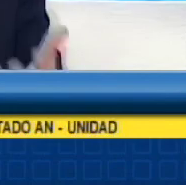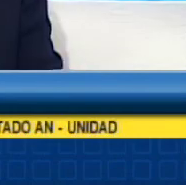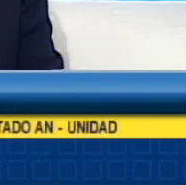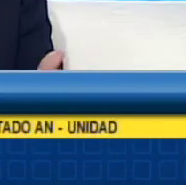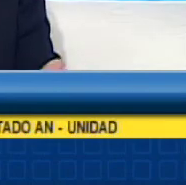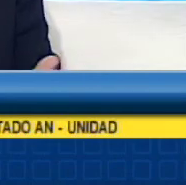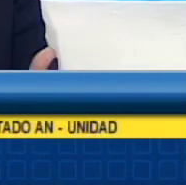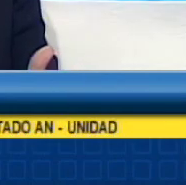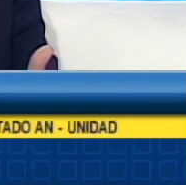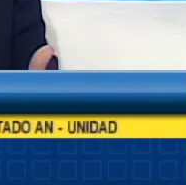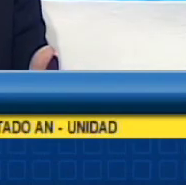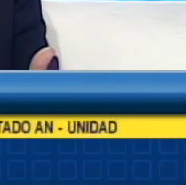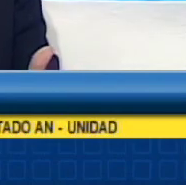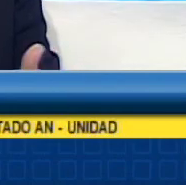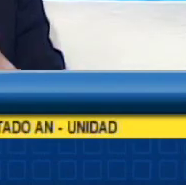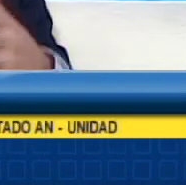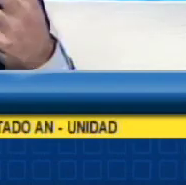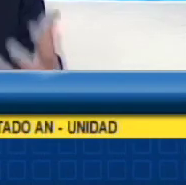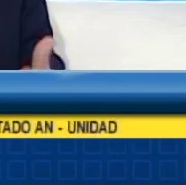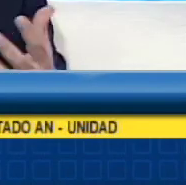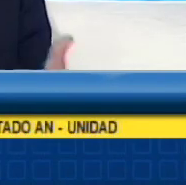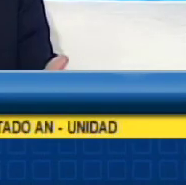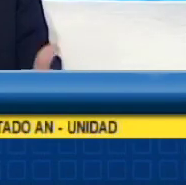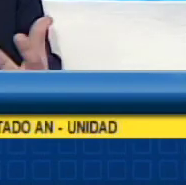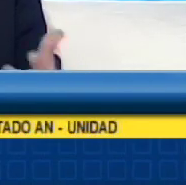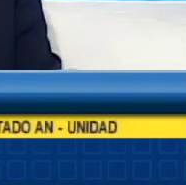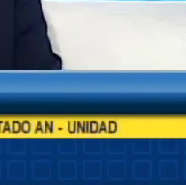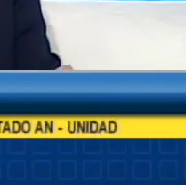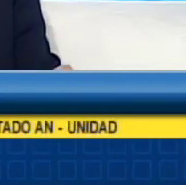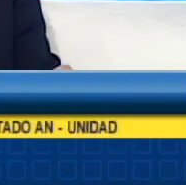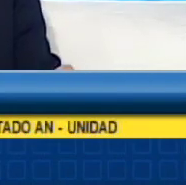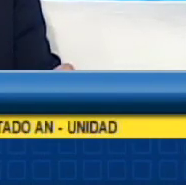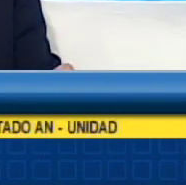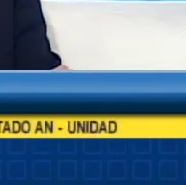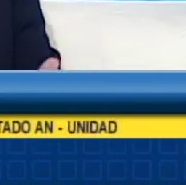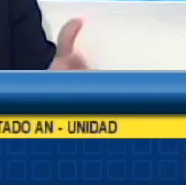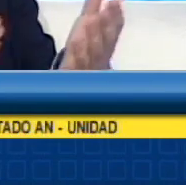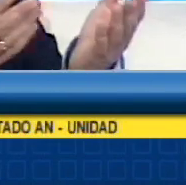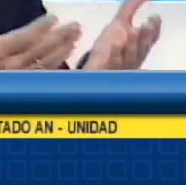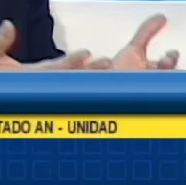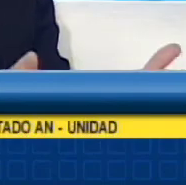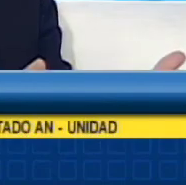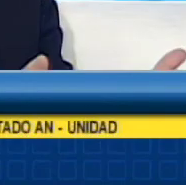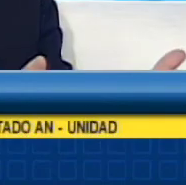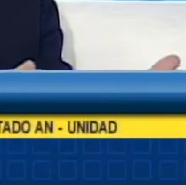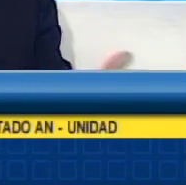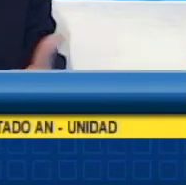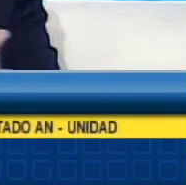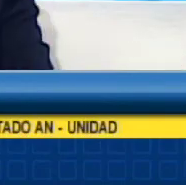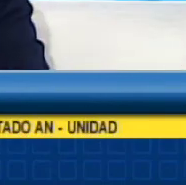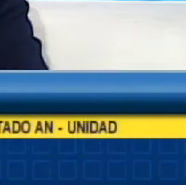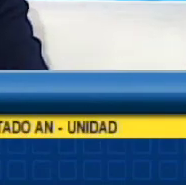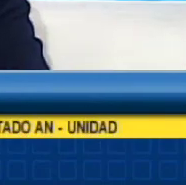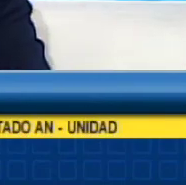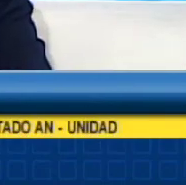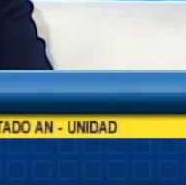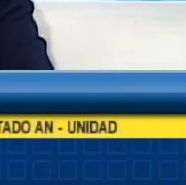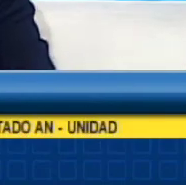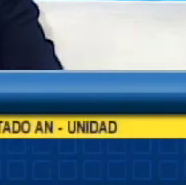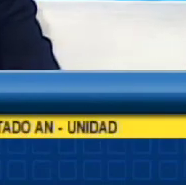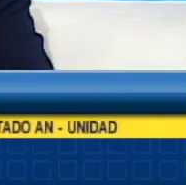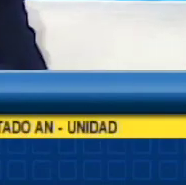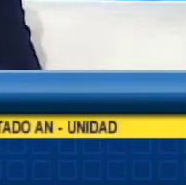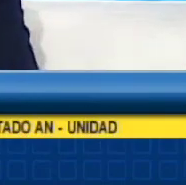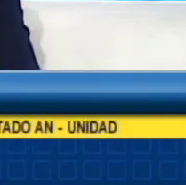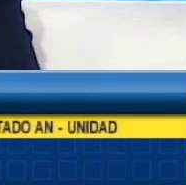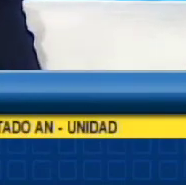estimulador de la producción nacional, que el hecho en Venezuela sea nuestro motivo de orgullo. Y lo podemos ver en las novelas y lo podemos ver en la comida.